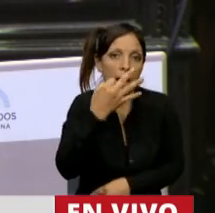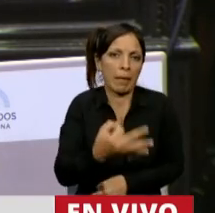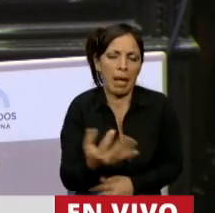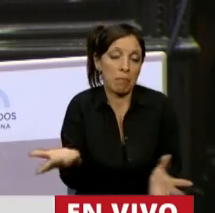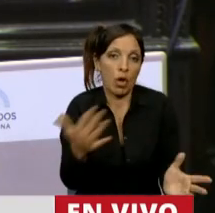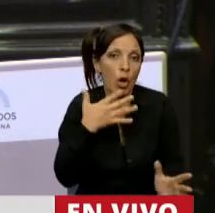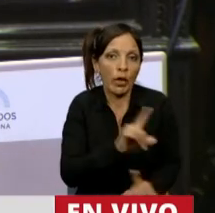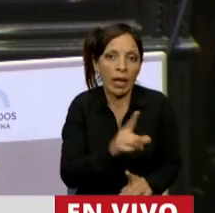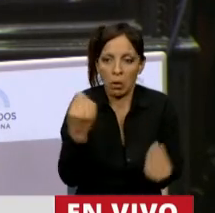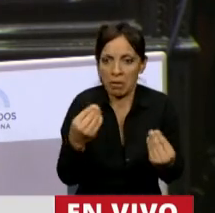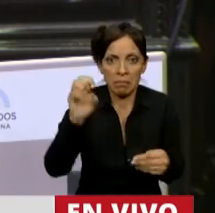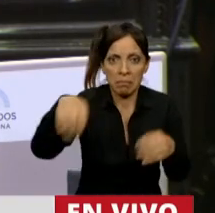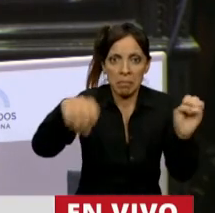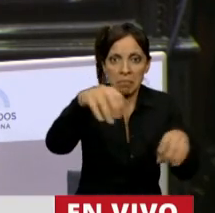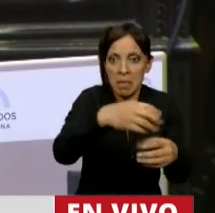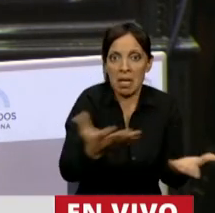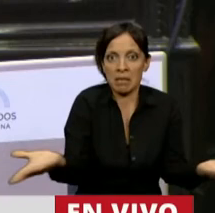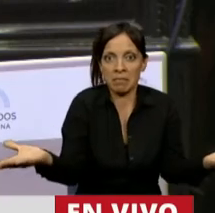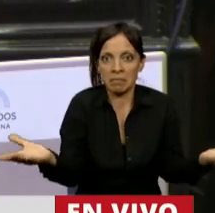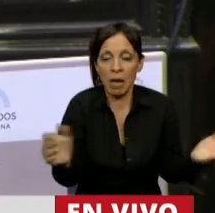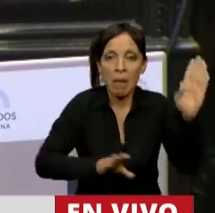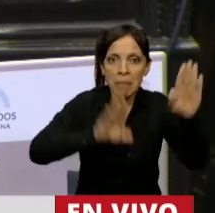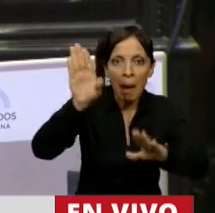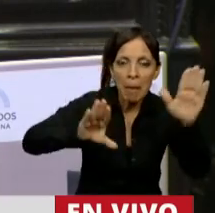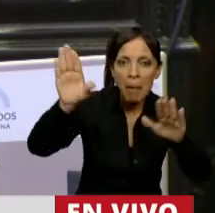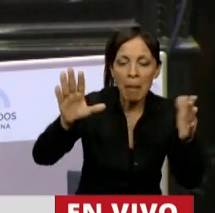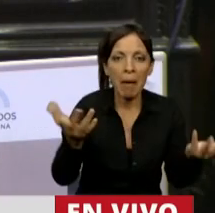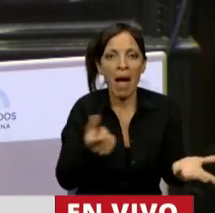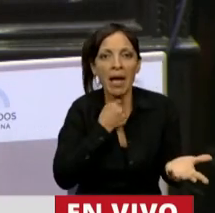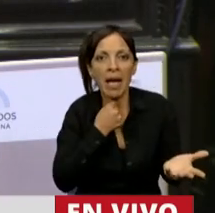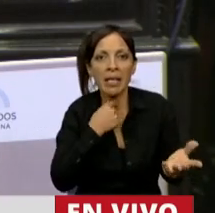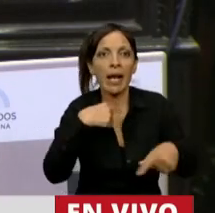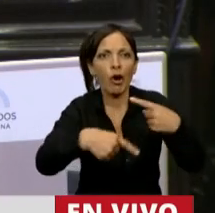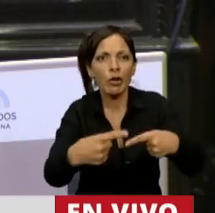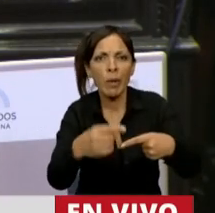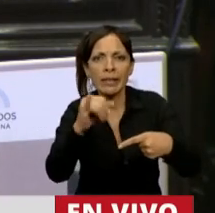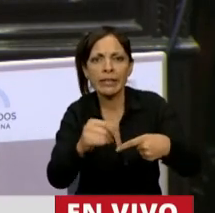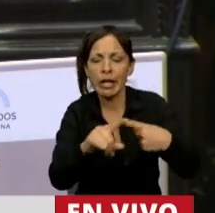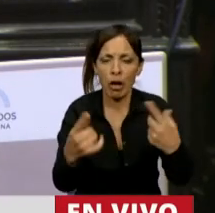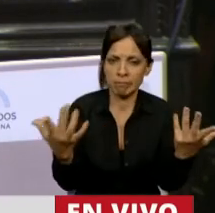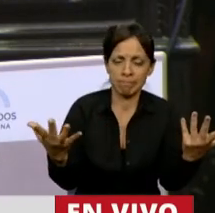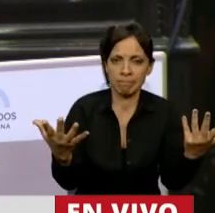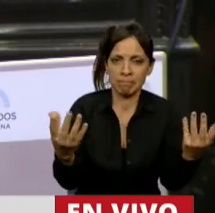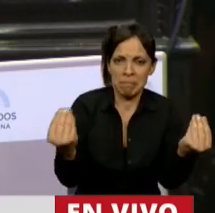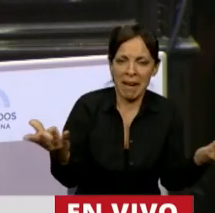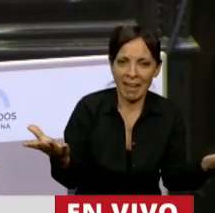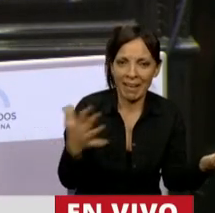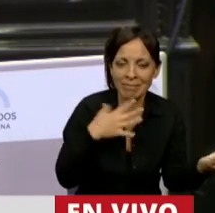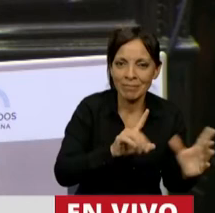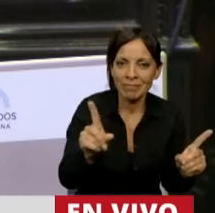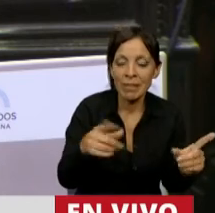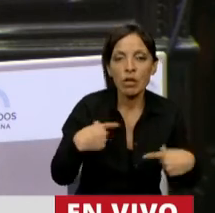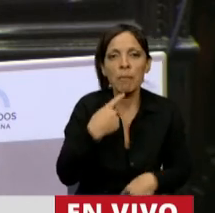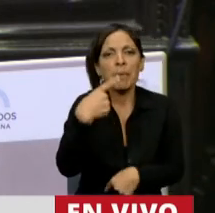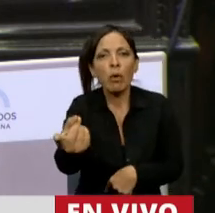claro qué están haciendo un montón de diputados y diputadas que levantan la mano intentando darle continuidad a esta sesión. Entonces, les hago